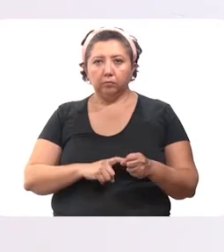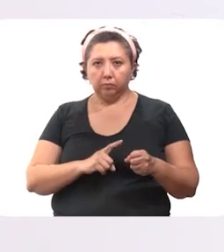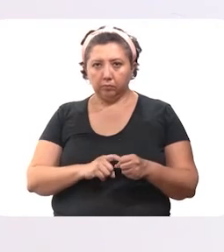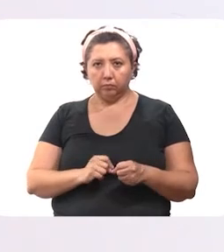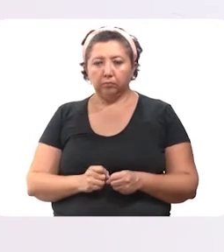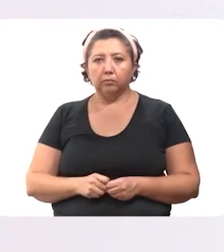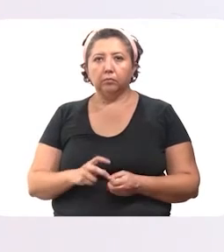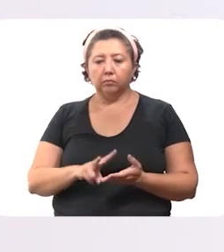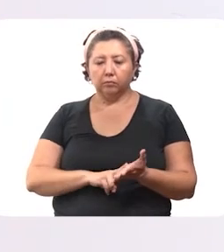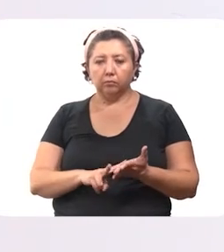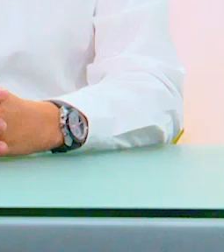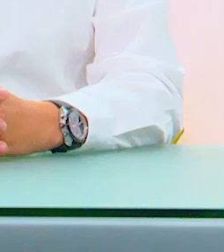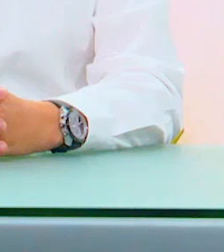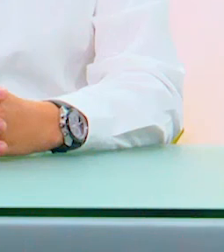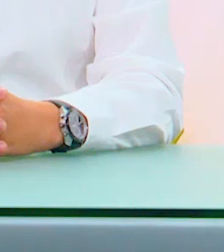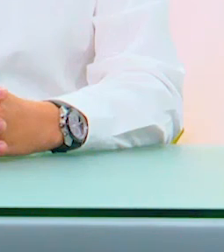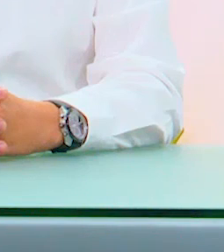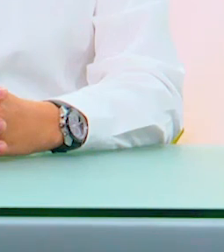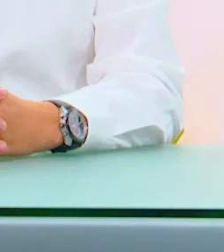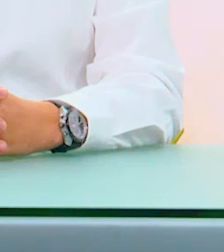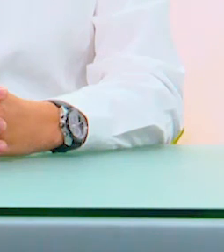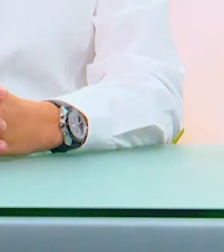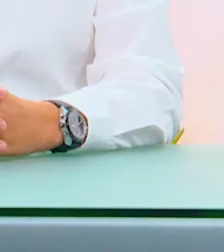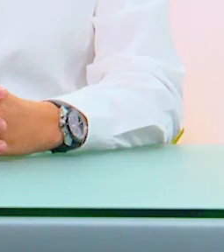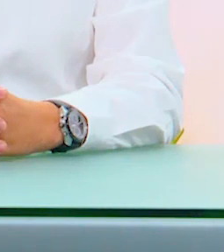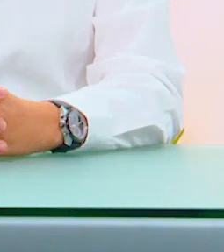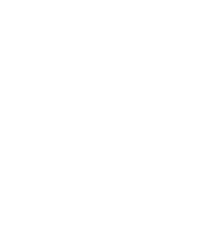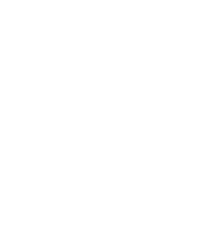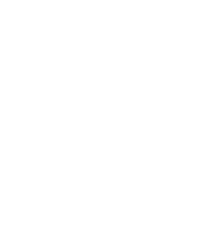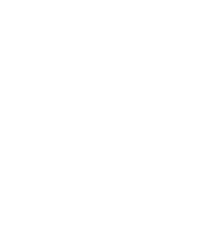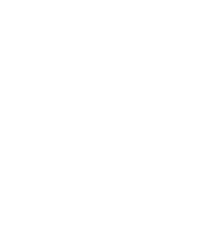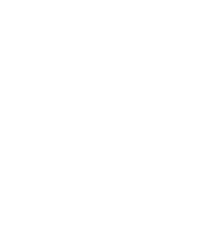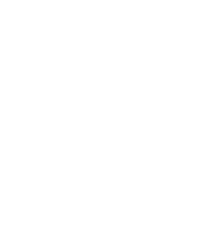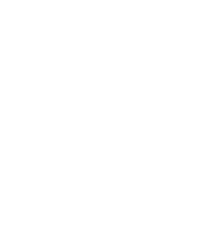salud marcan color verde. Muchas gracias.